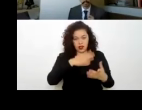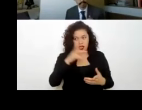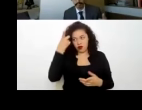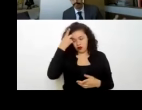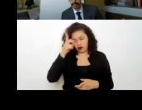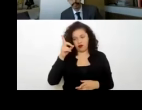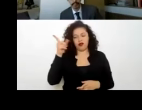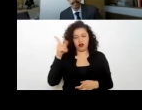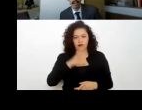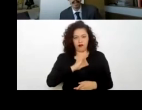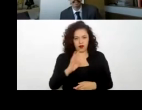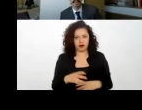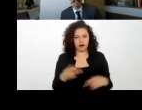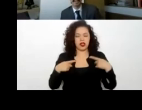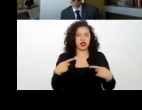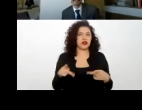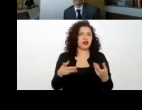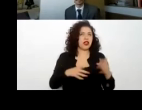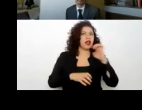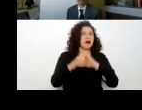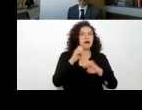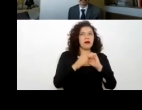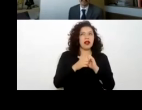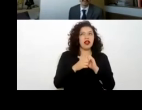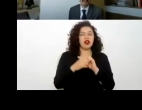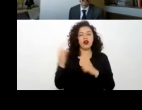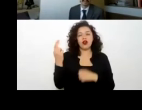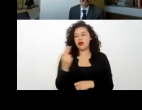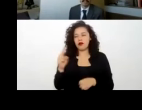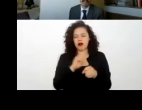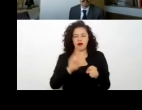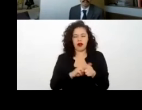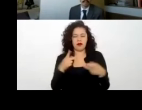en alguien que llega y da una donación